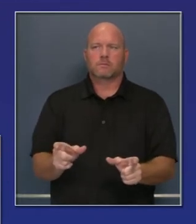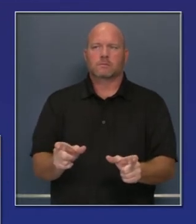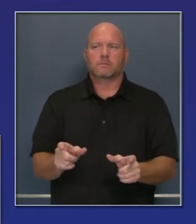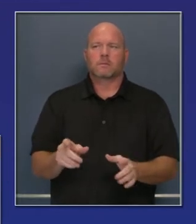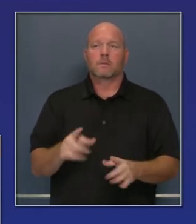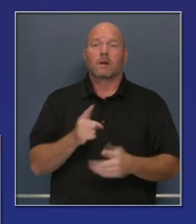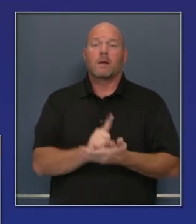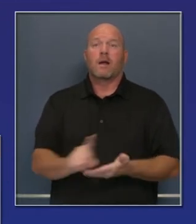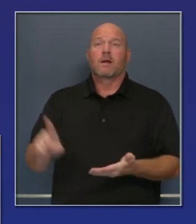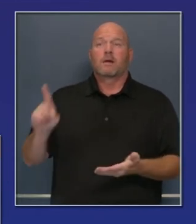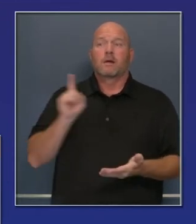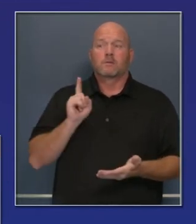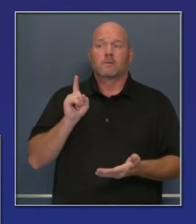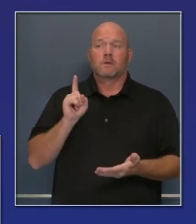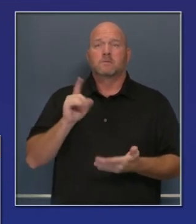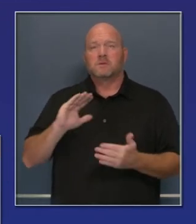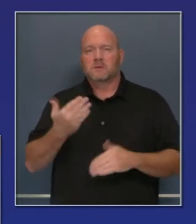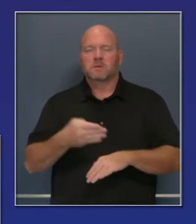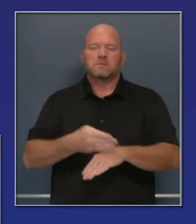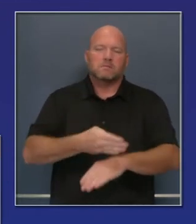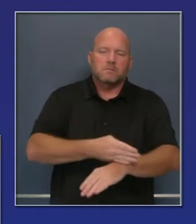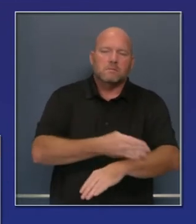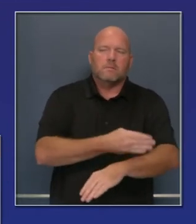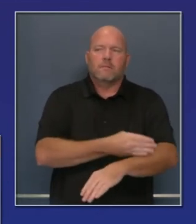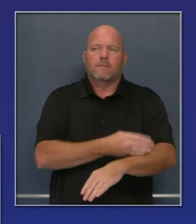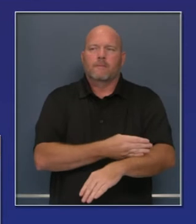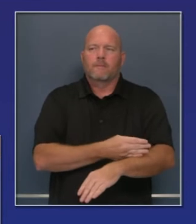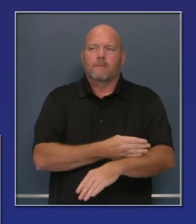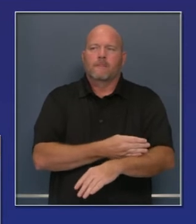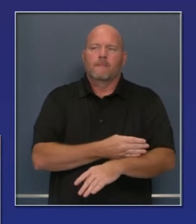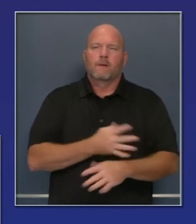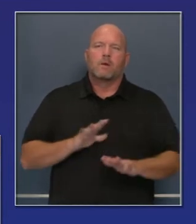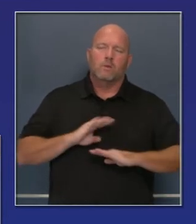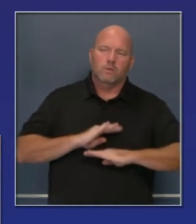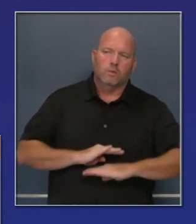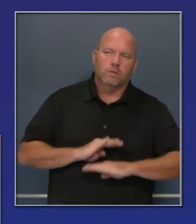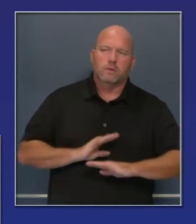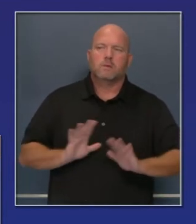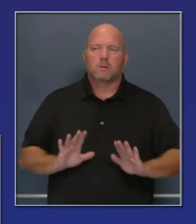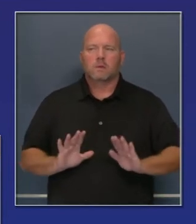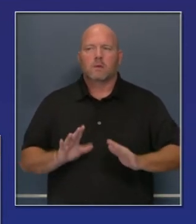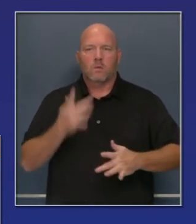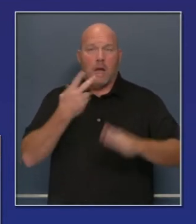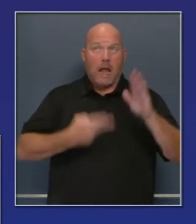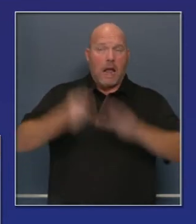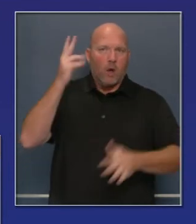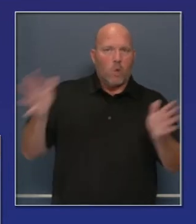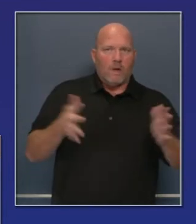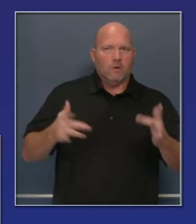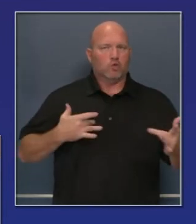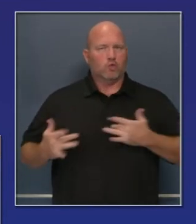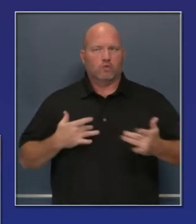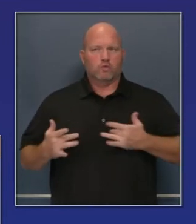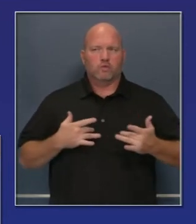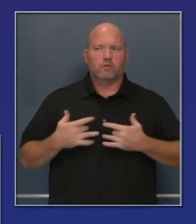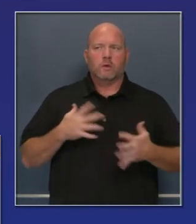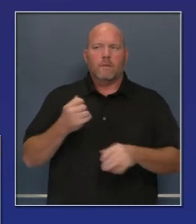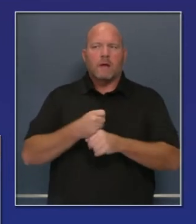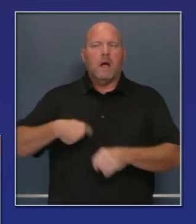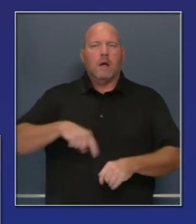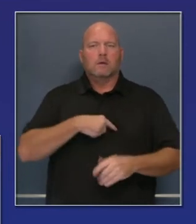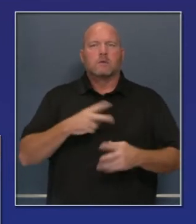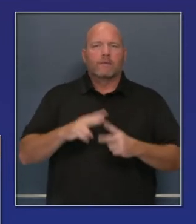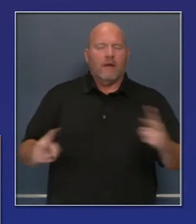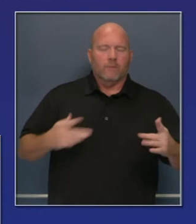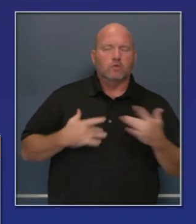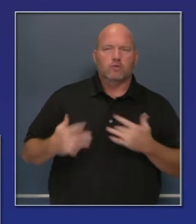real notable en la última semana. Y esto llegó afortunadamente rápidamente,